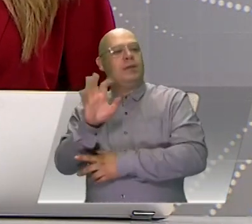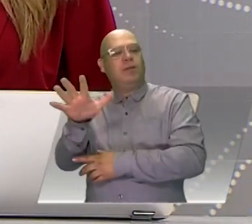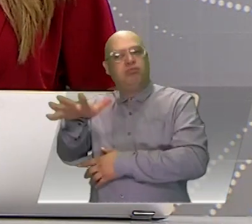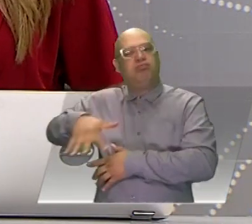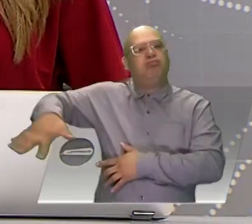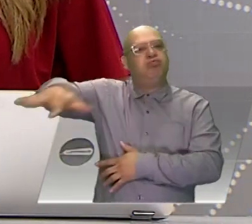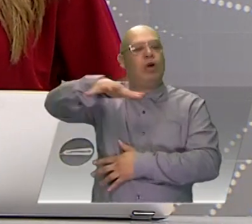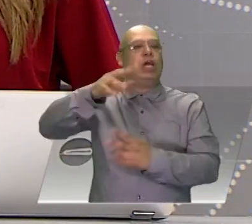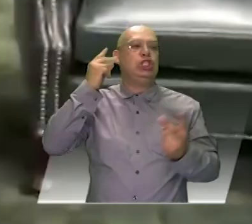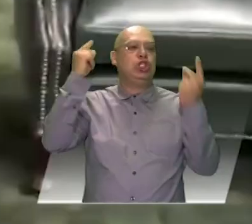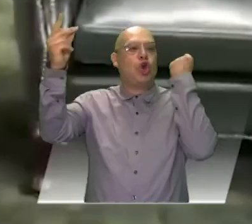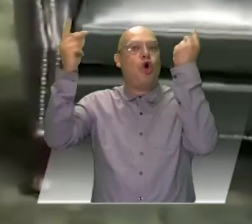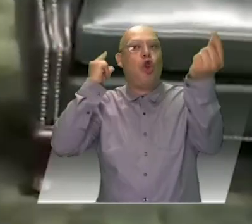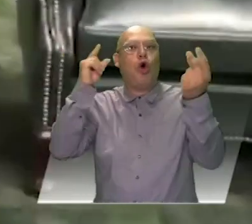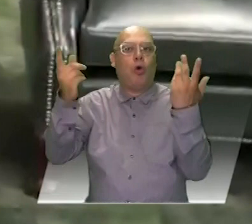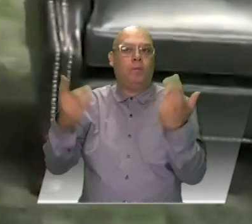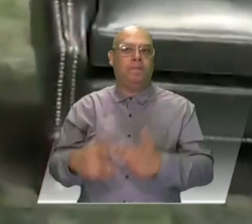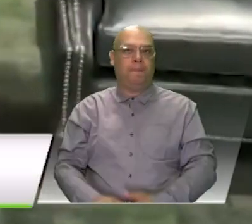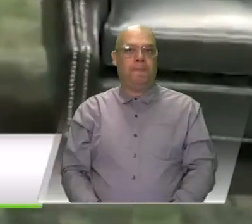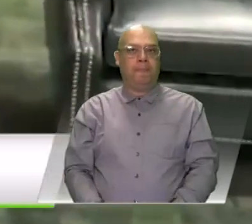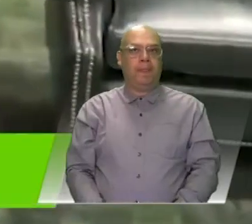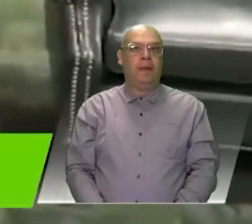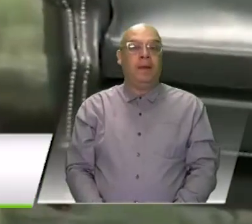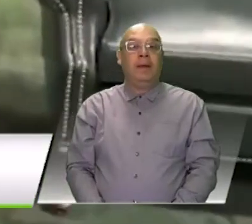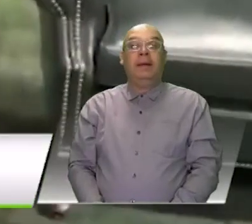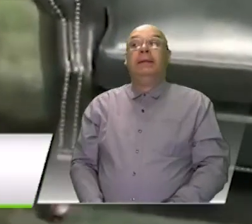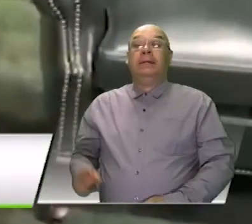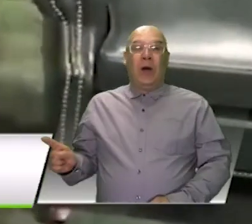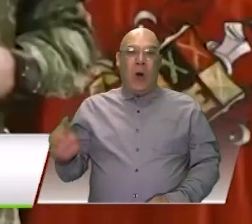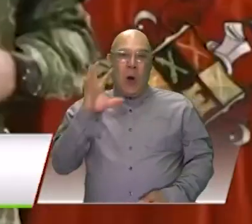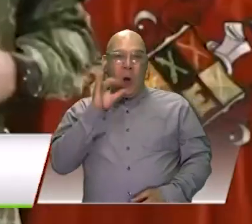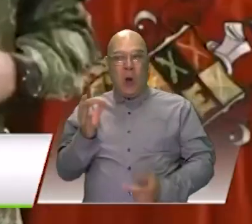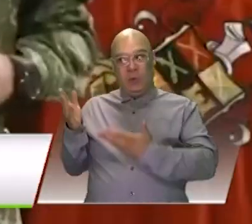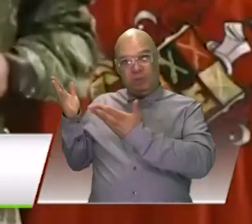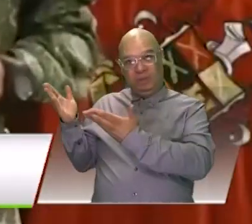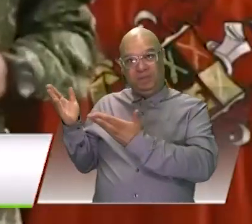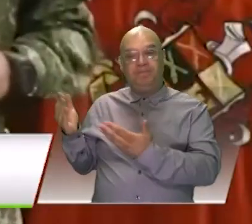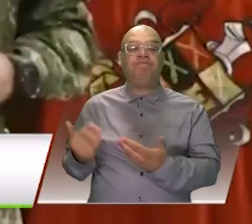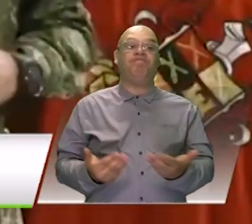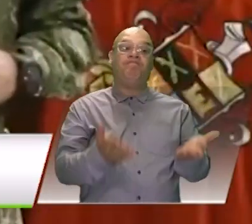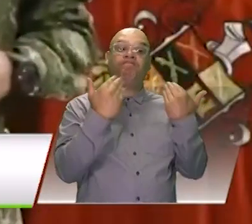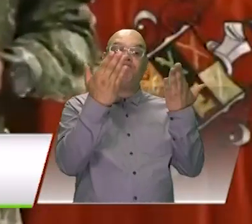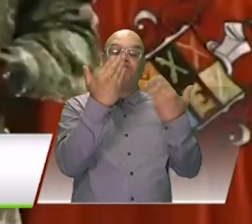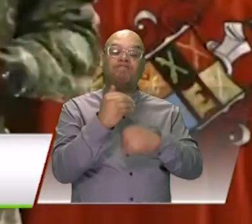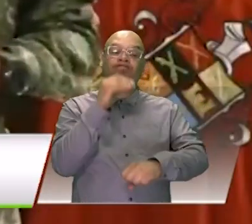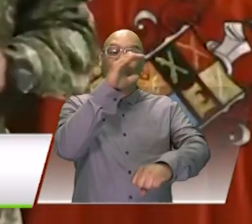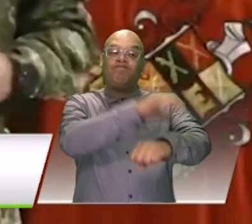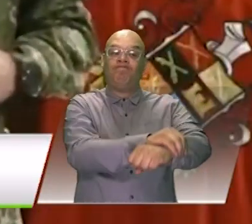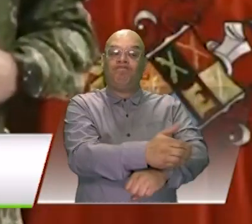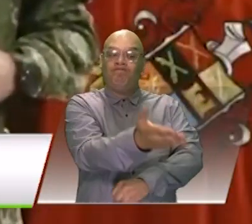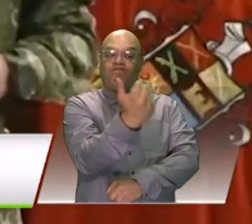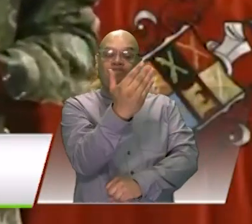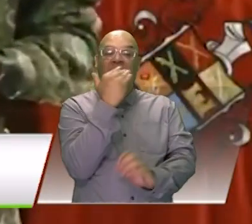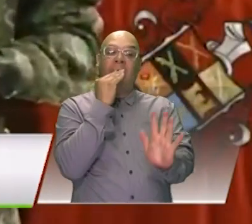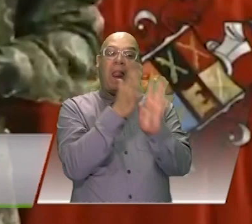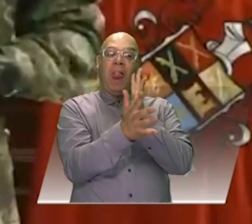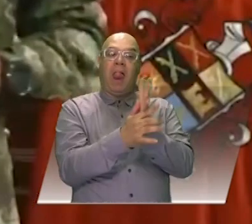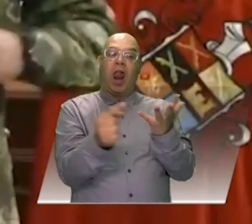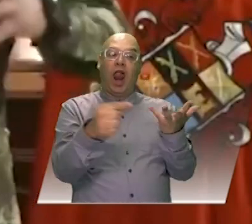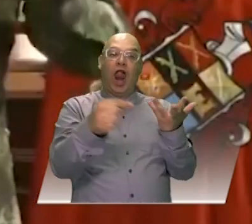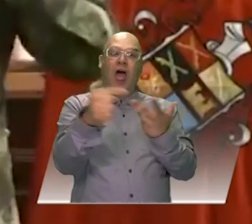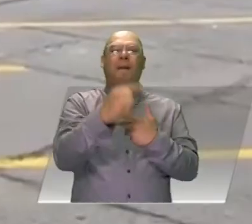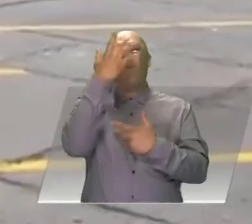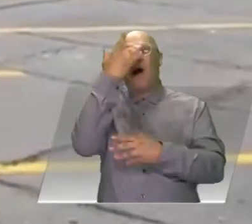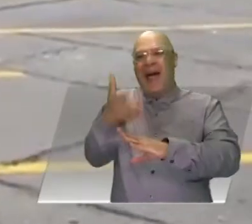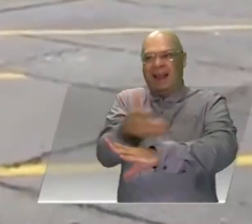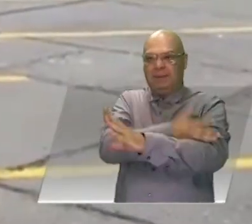de Chigorodó. El Ministerio Público cita al militar y a otros oficiales y suboficiales que tuvieron cargos de mando y coordinación de operaciones del Batallón